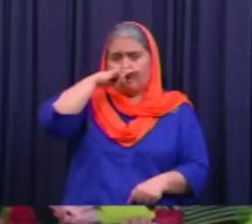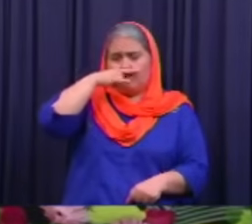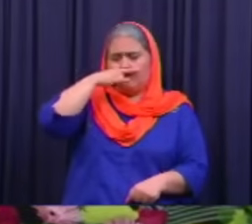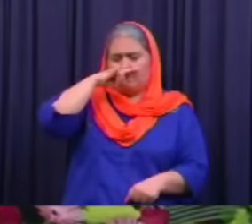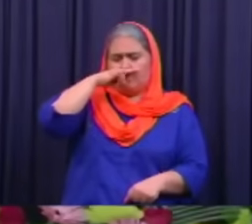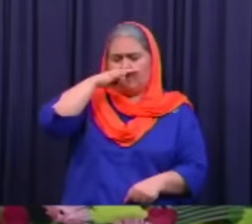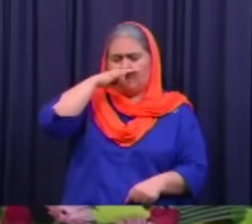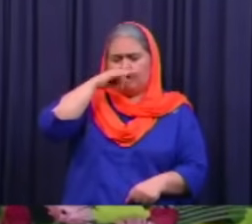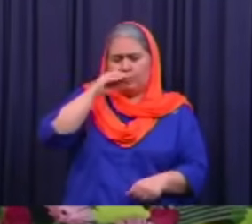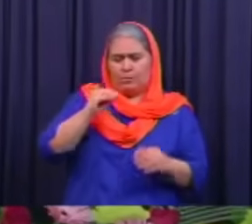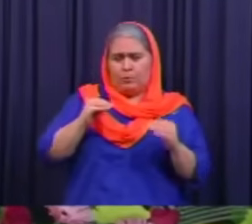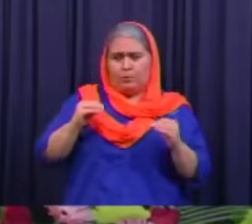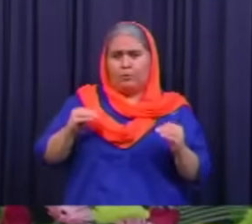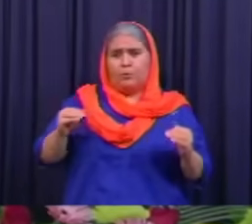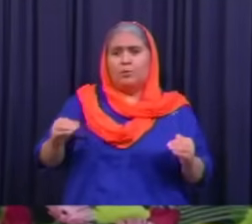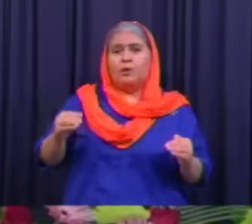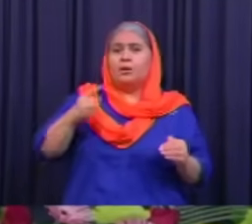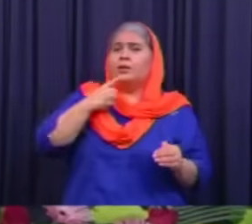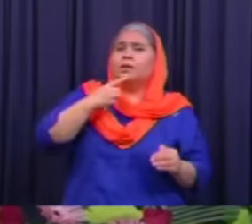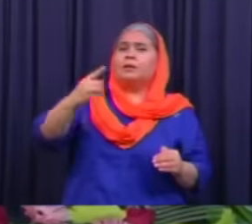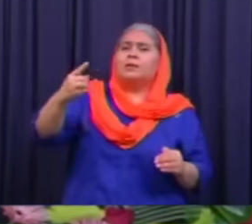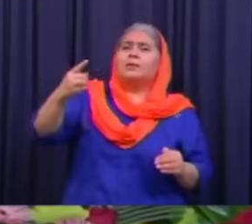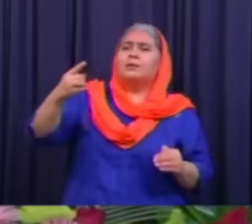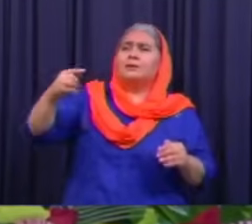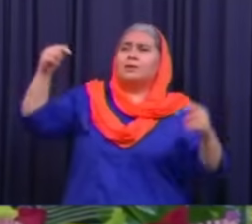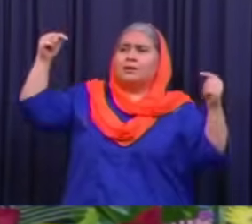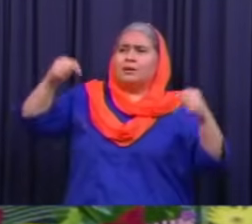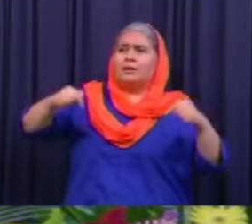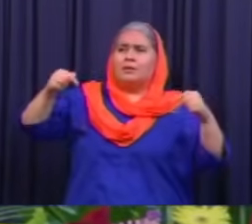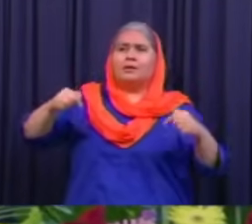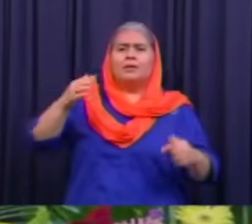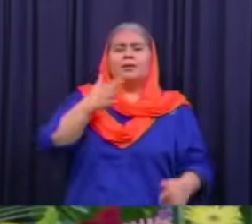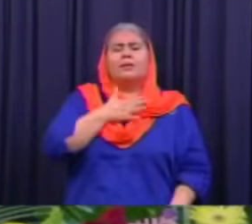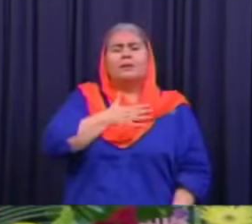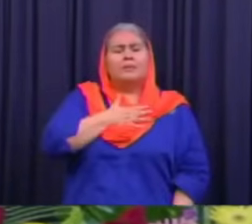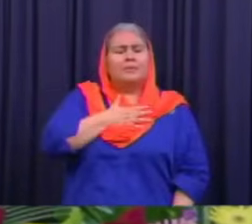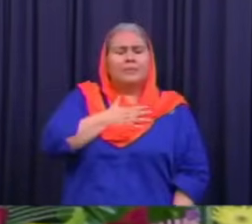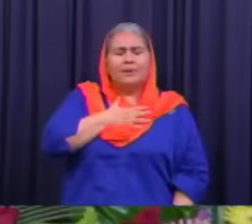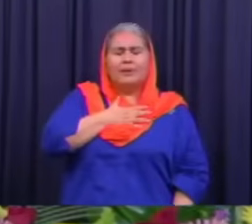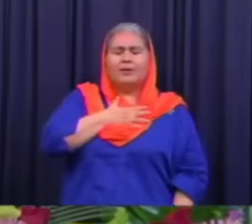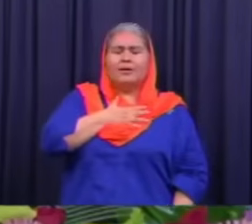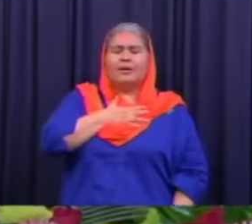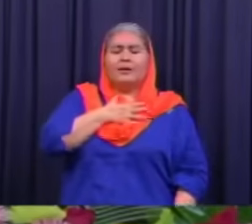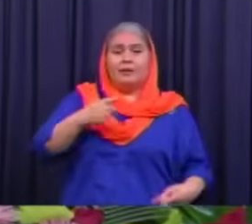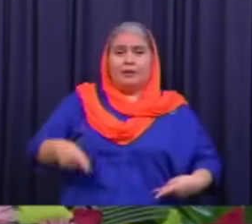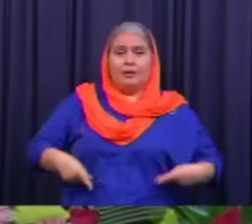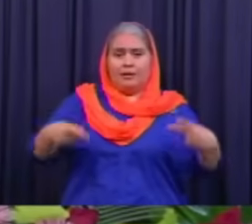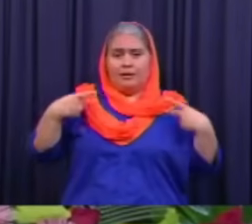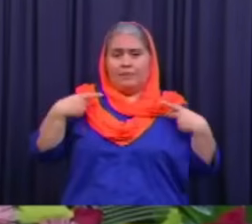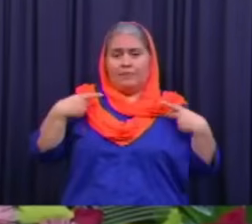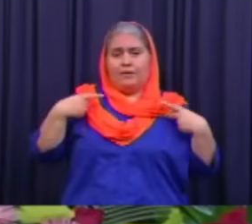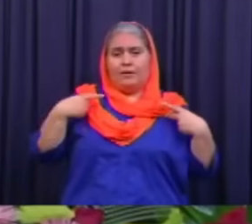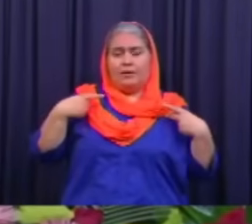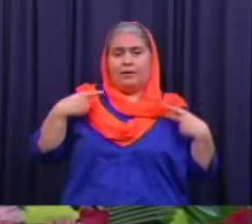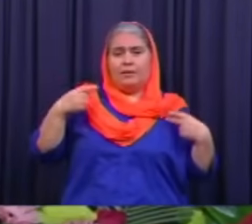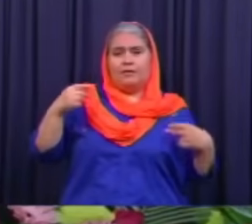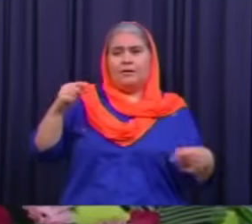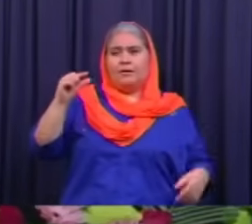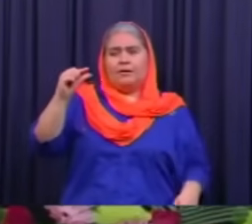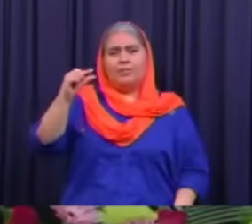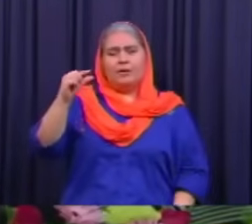haciendo algo delante de Dios mire Qué bendición alguien más desea venir al Señor esta tarde